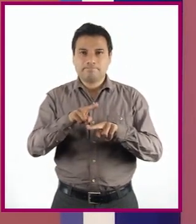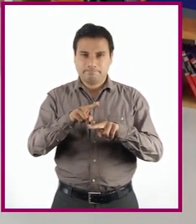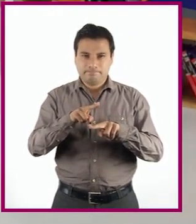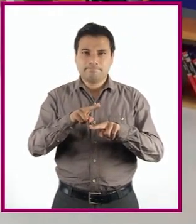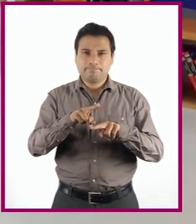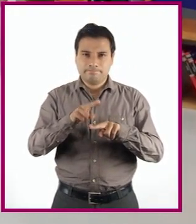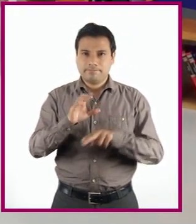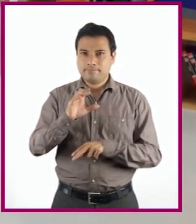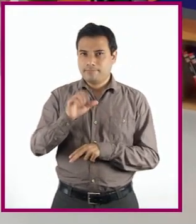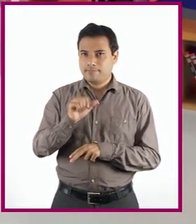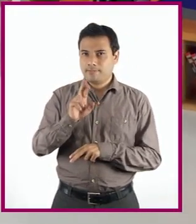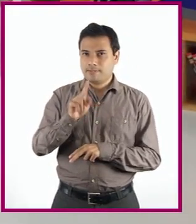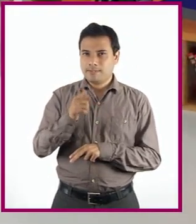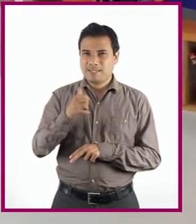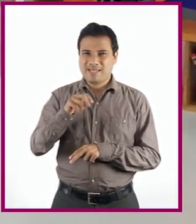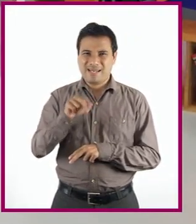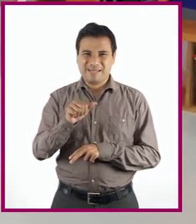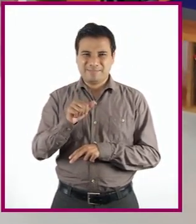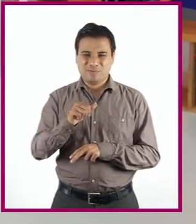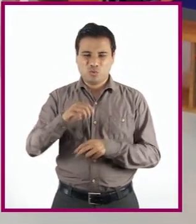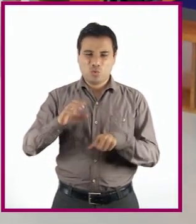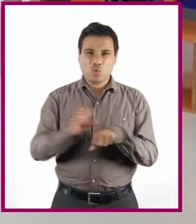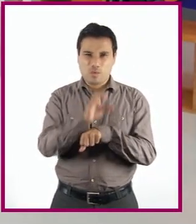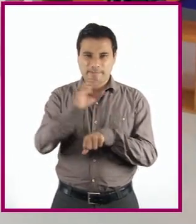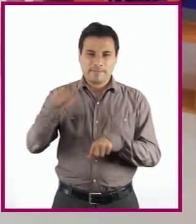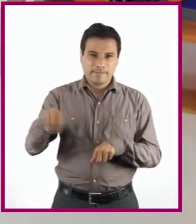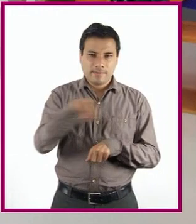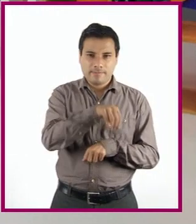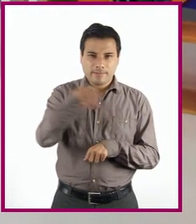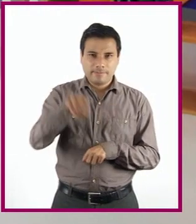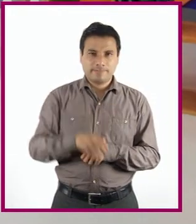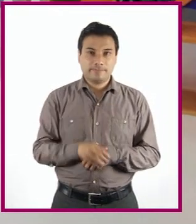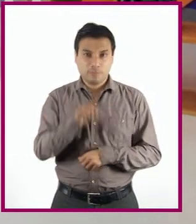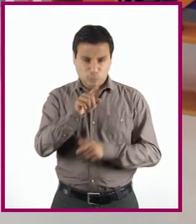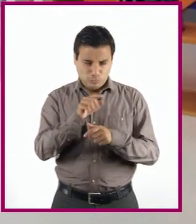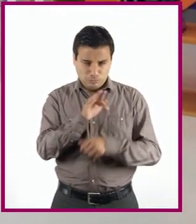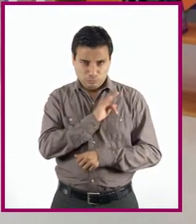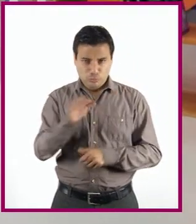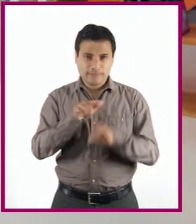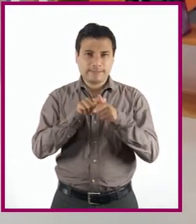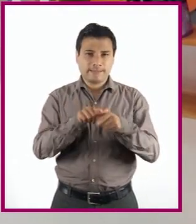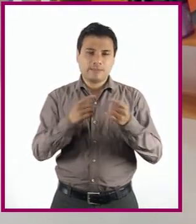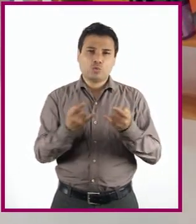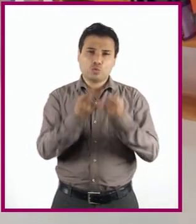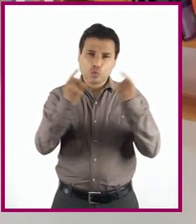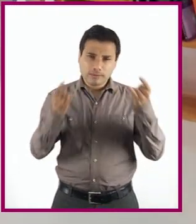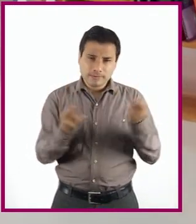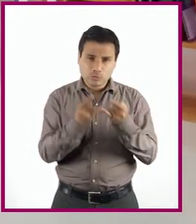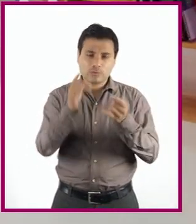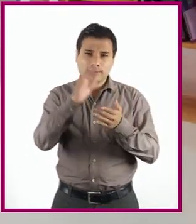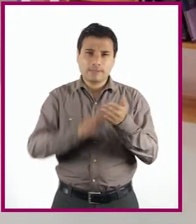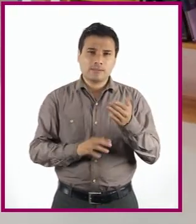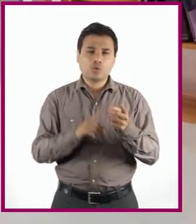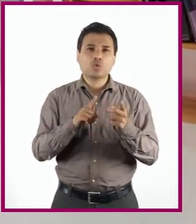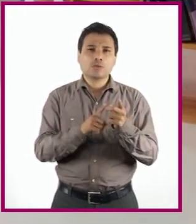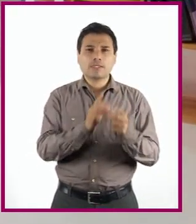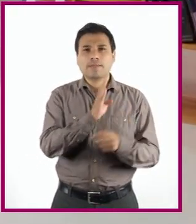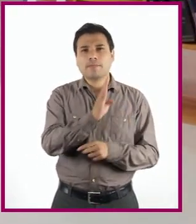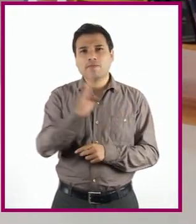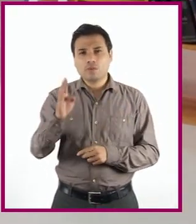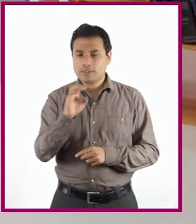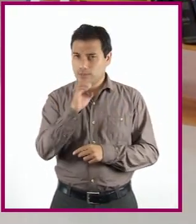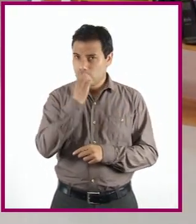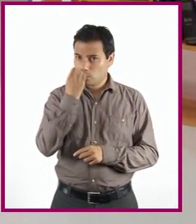Indias. ¿Qué les pareció? Pueden seguir leyendo autobiografías, pueden buscarlas en la biblioteca escolar,